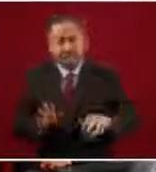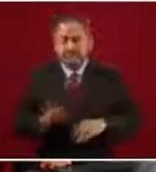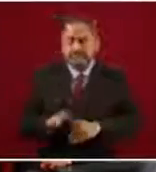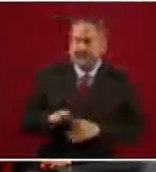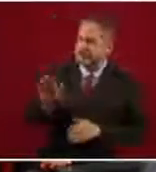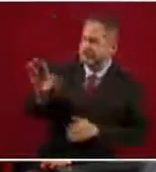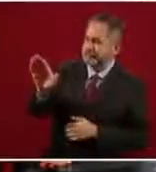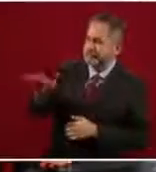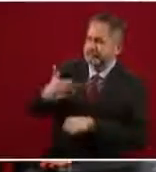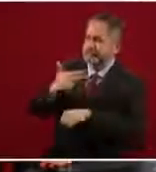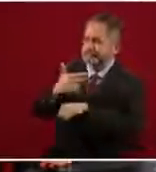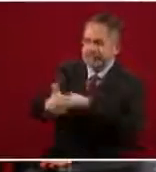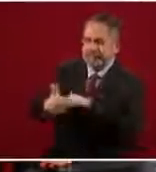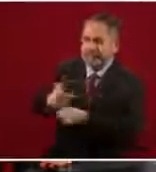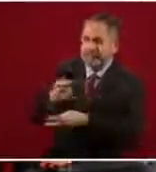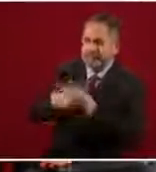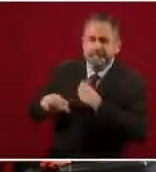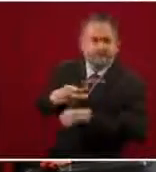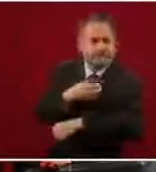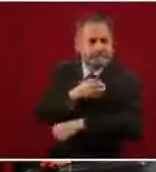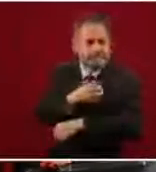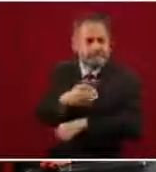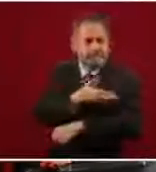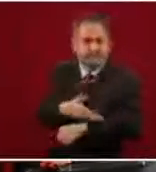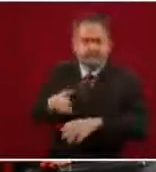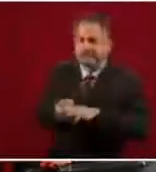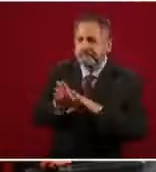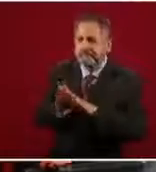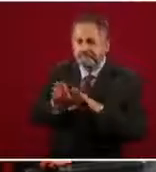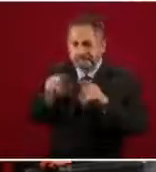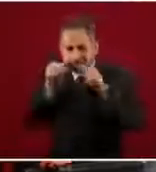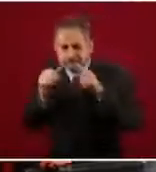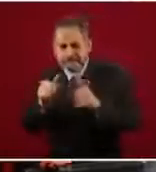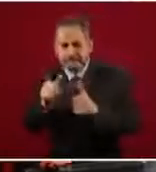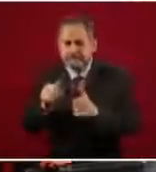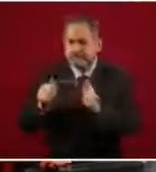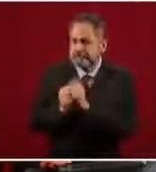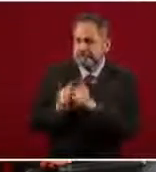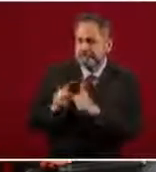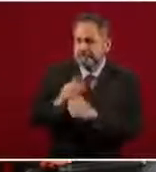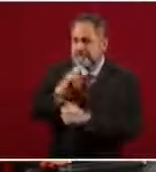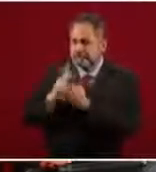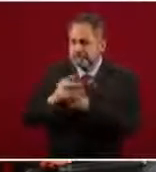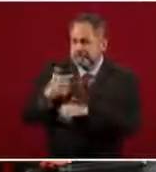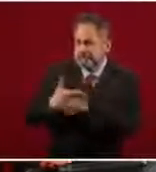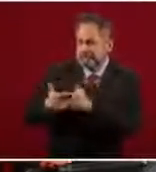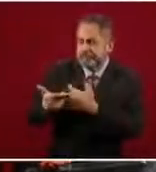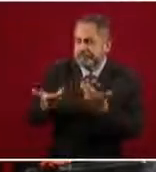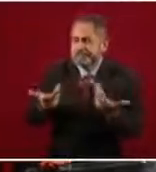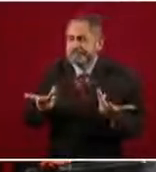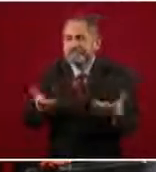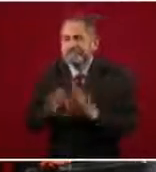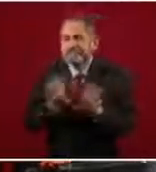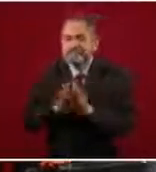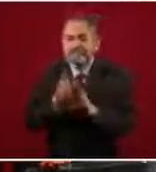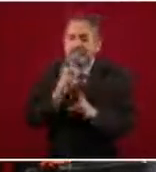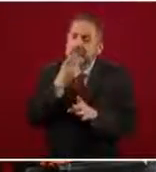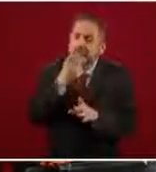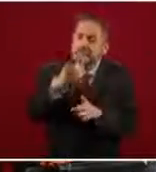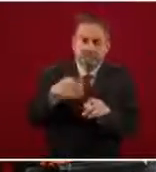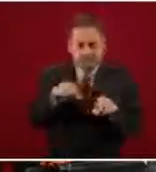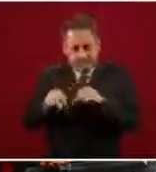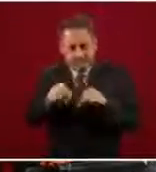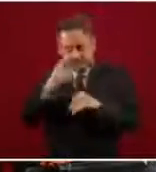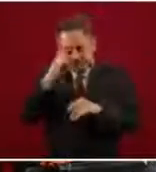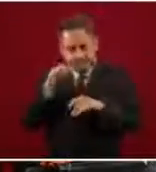Desde Honduras hay gente que está organizando. ¿De qué manera se está trabajando con el país, con Honduras en este caso, para